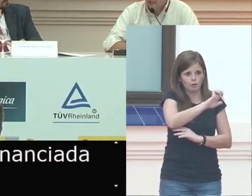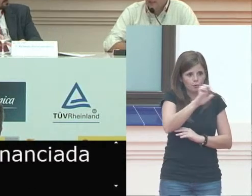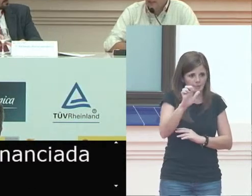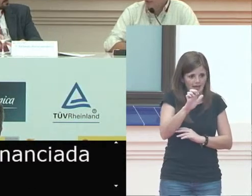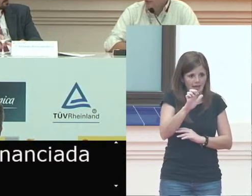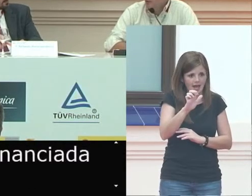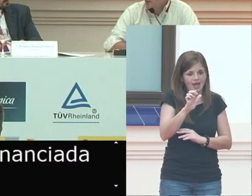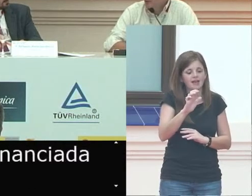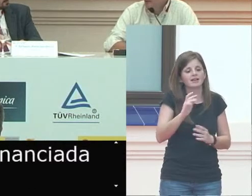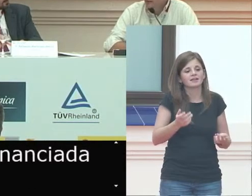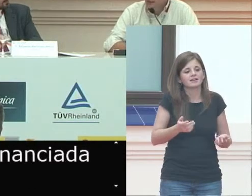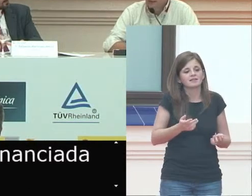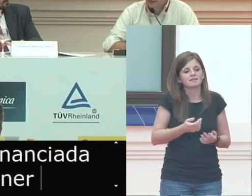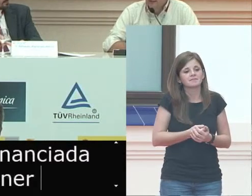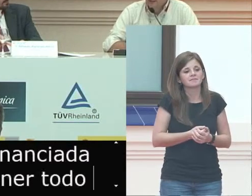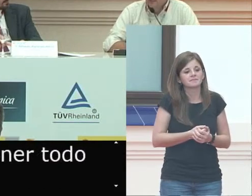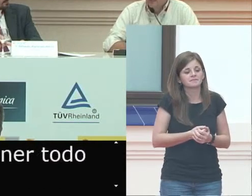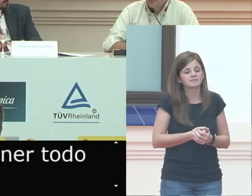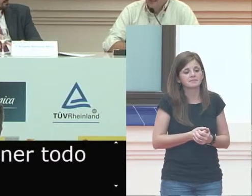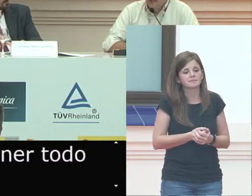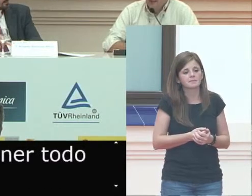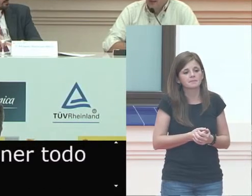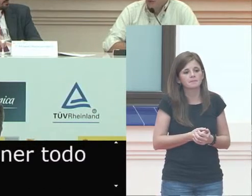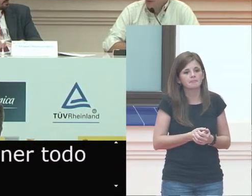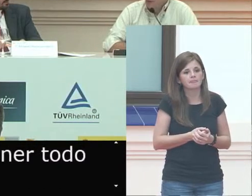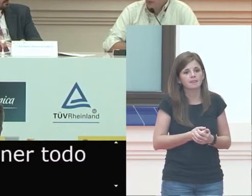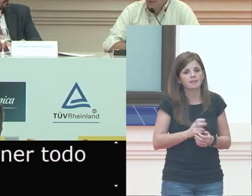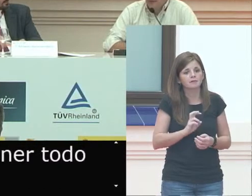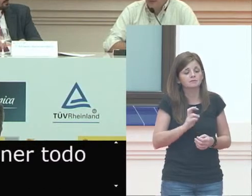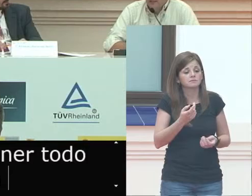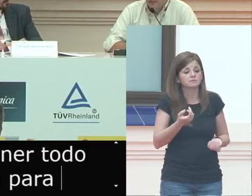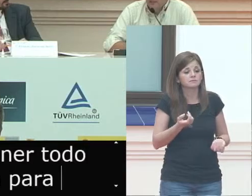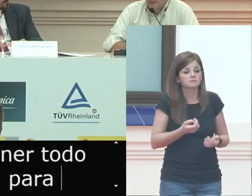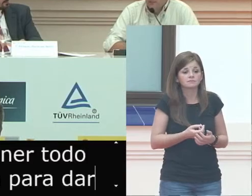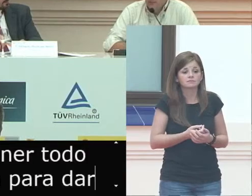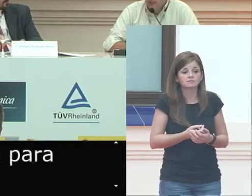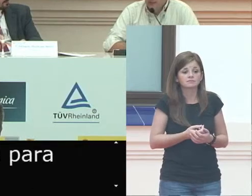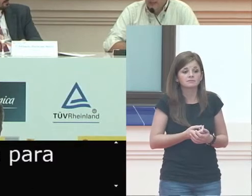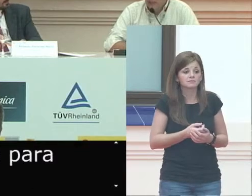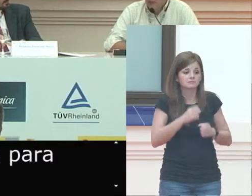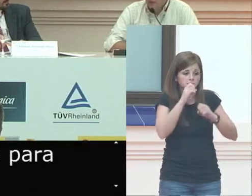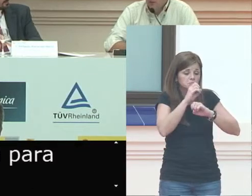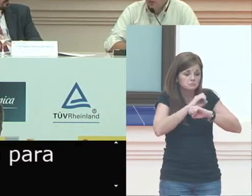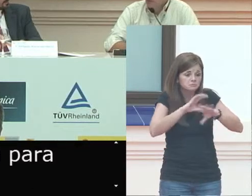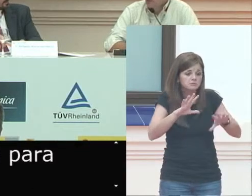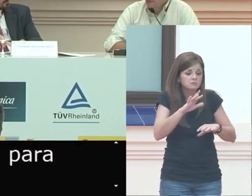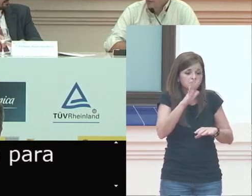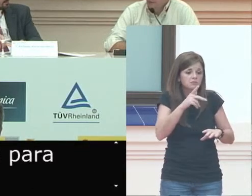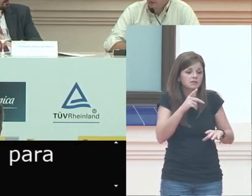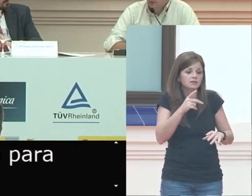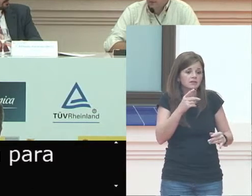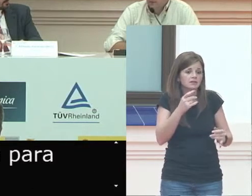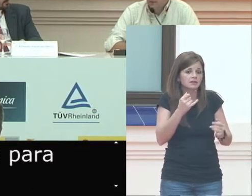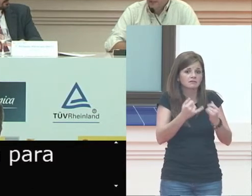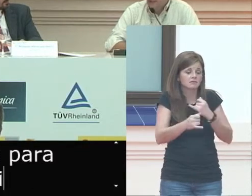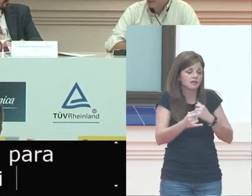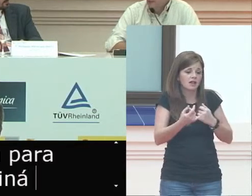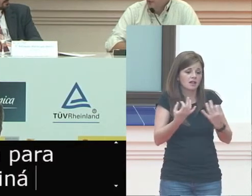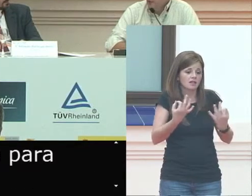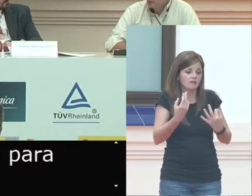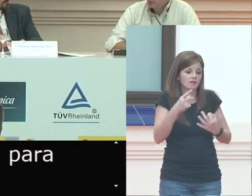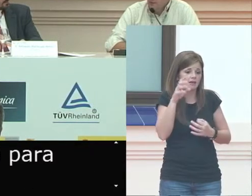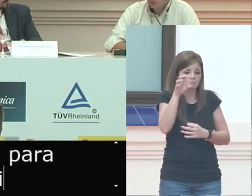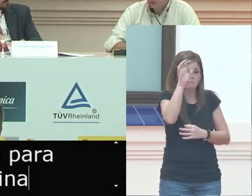peso detrás de la Comisión Europea para darla a conocer, porque además terminará siendo de obligado cumplimiento en todos los